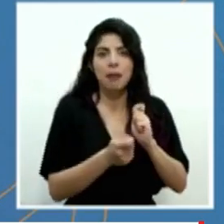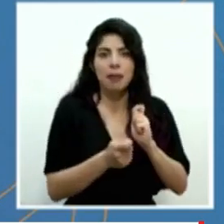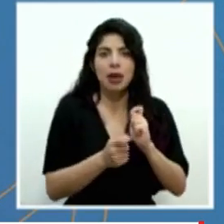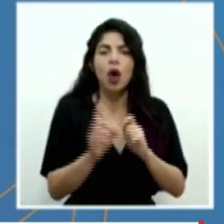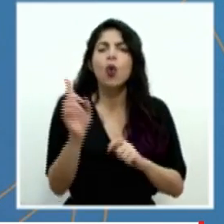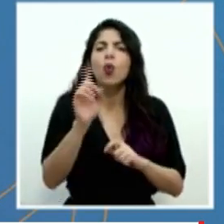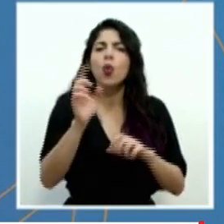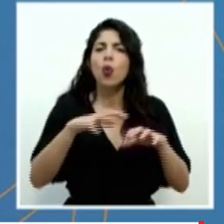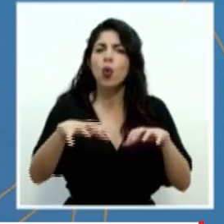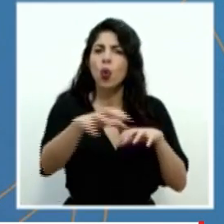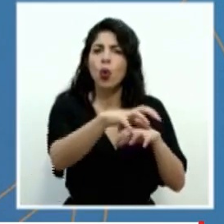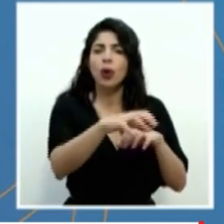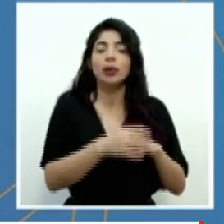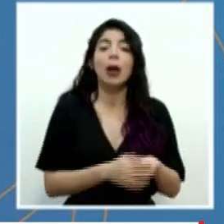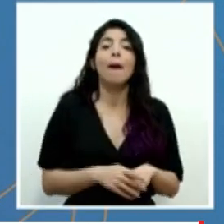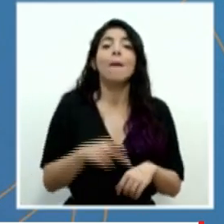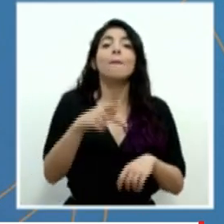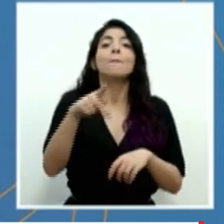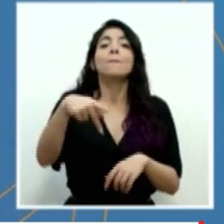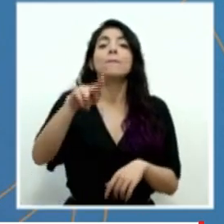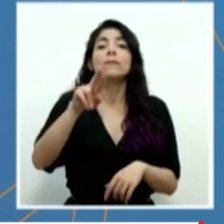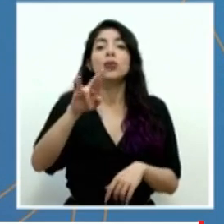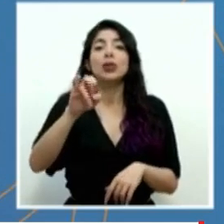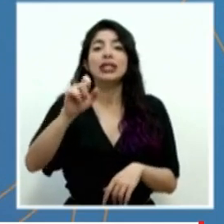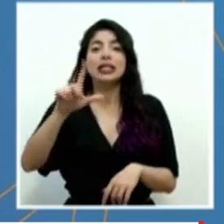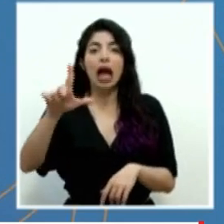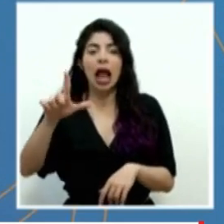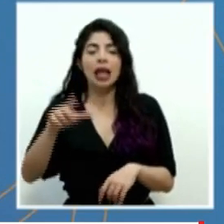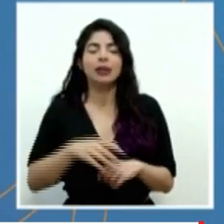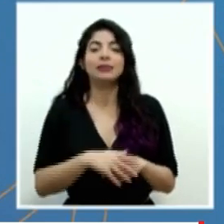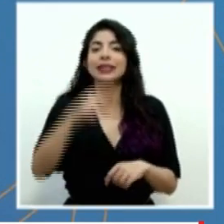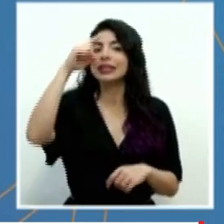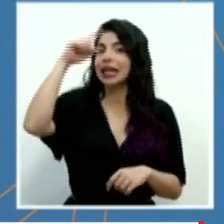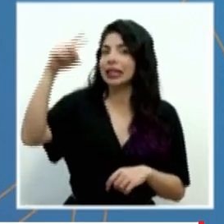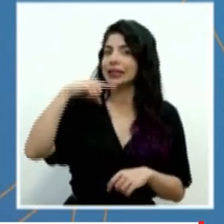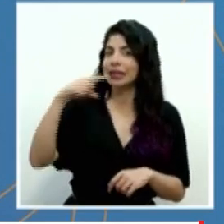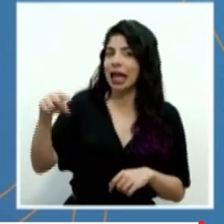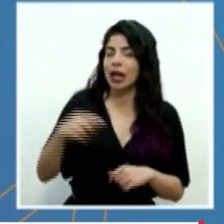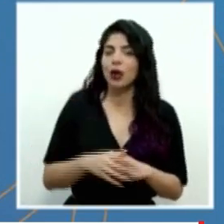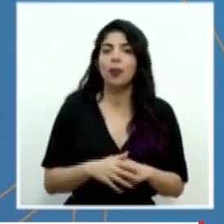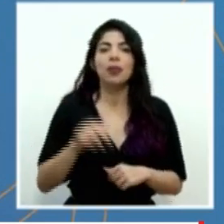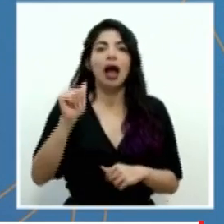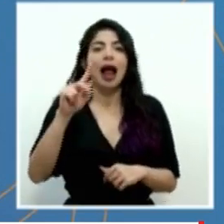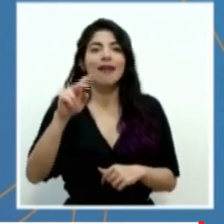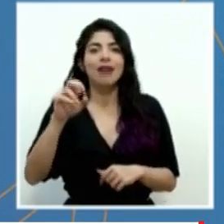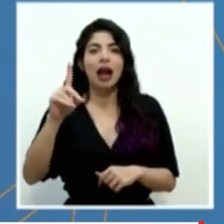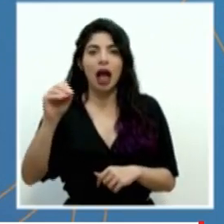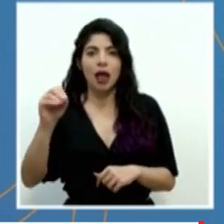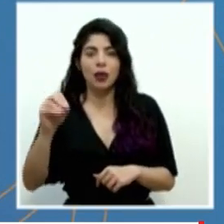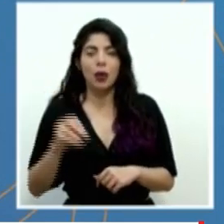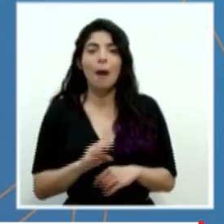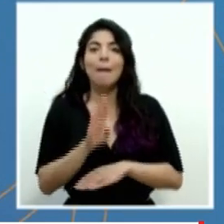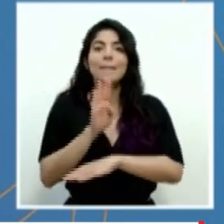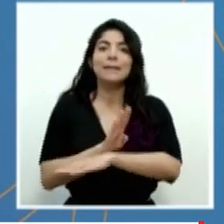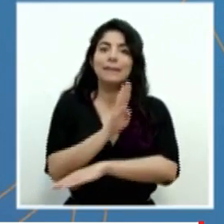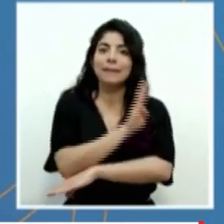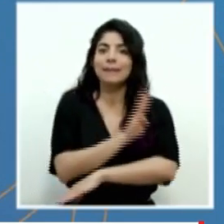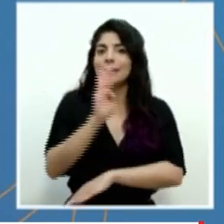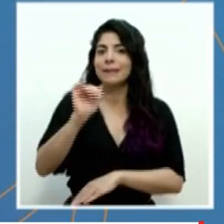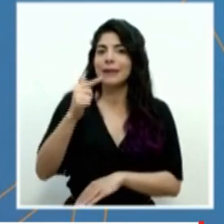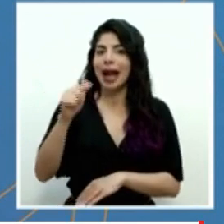siguientes cantones: los cantones de Puriscal, Zarcero, Alvarado,